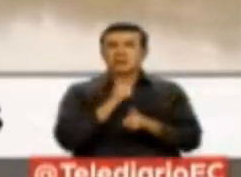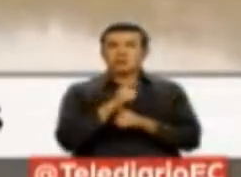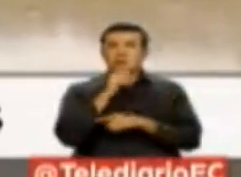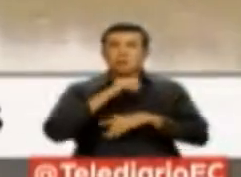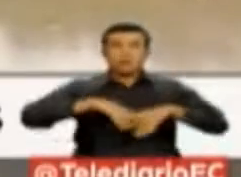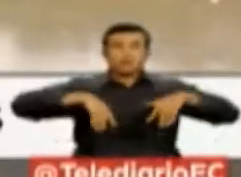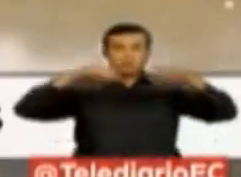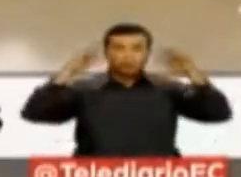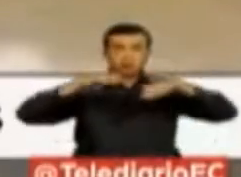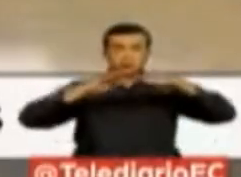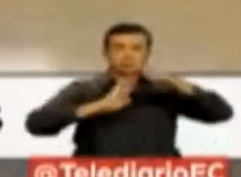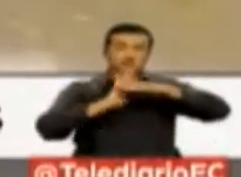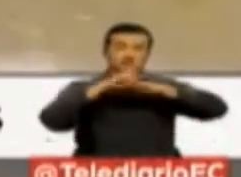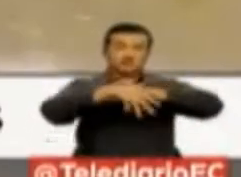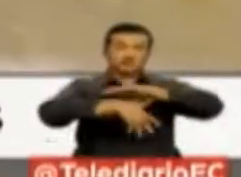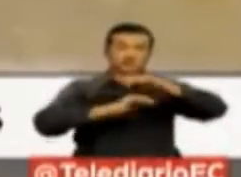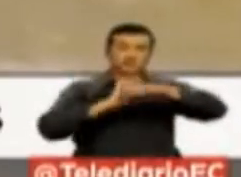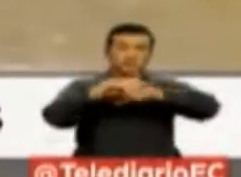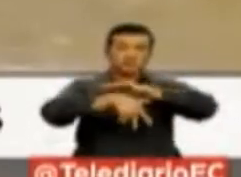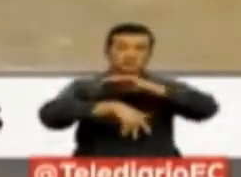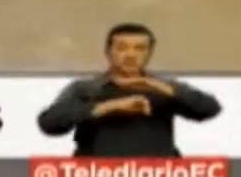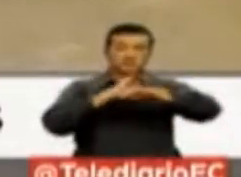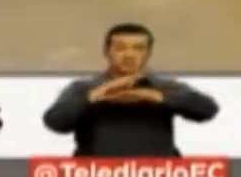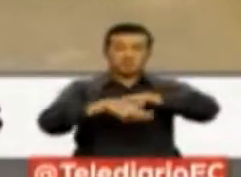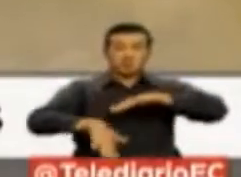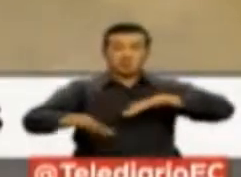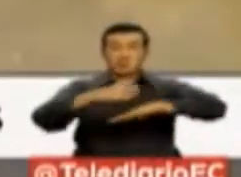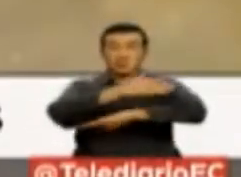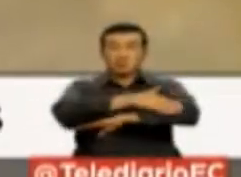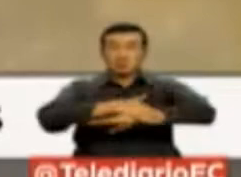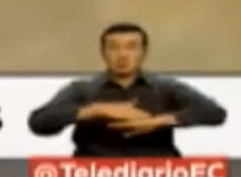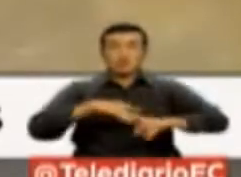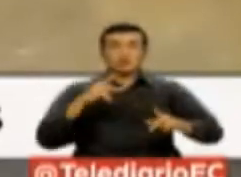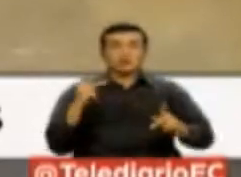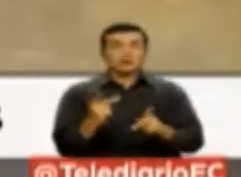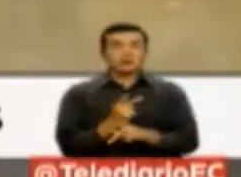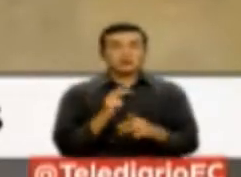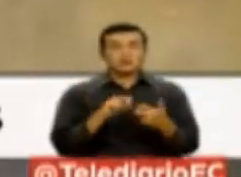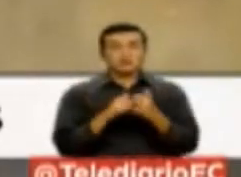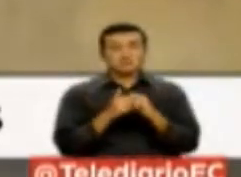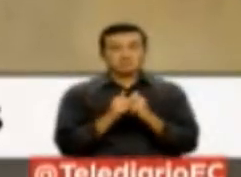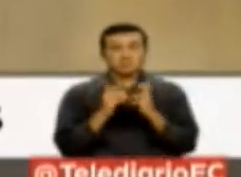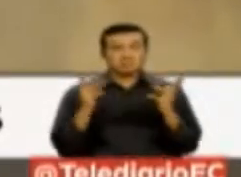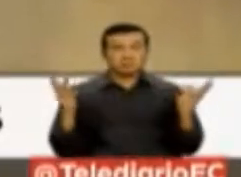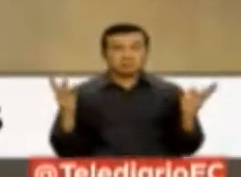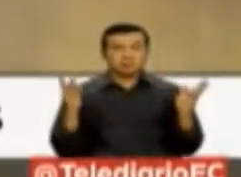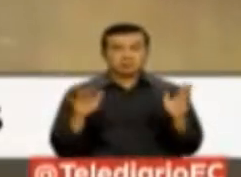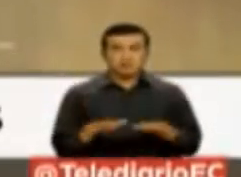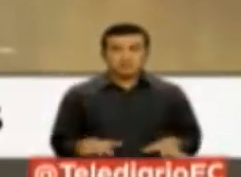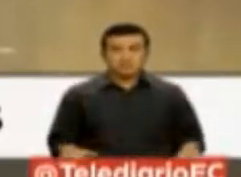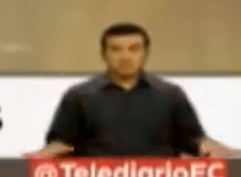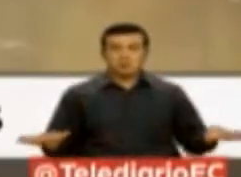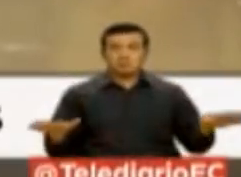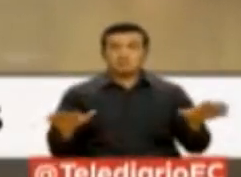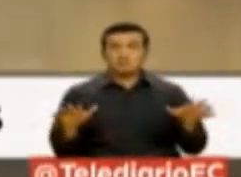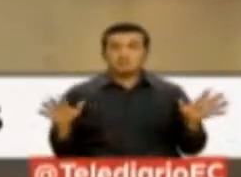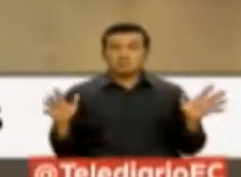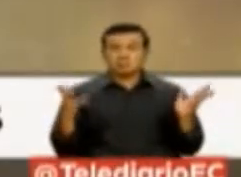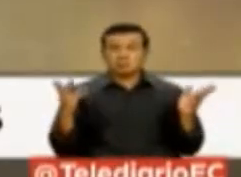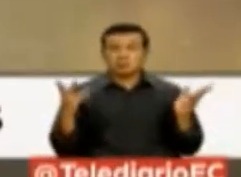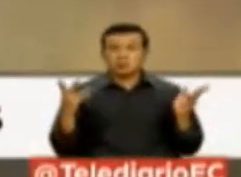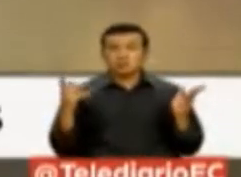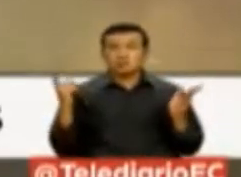invierno esto se rebozan desborda hasta las calles y de verdad que esto la